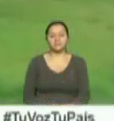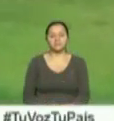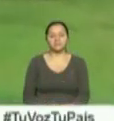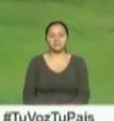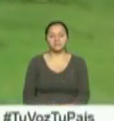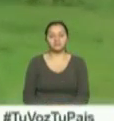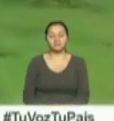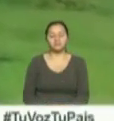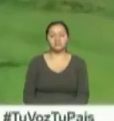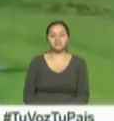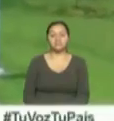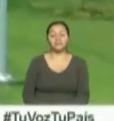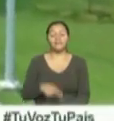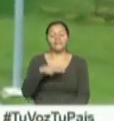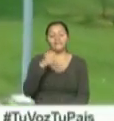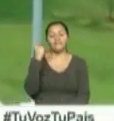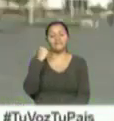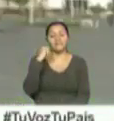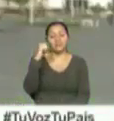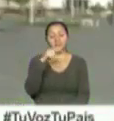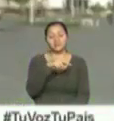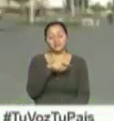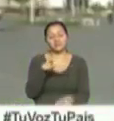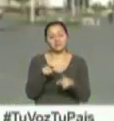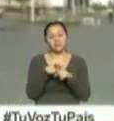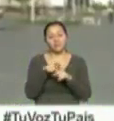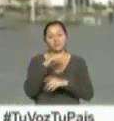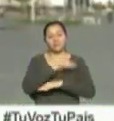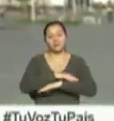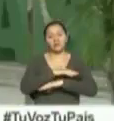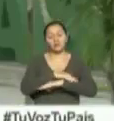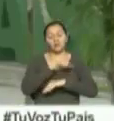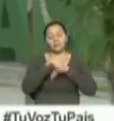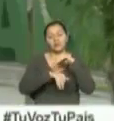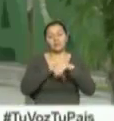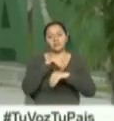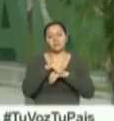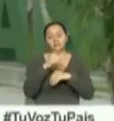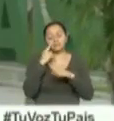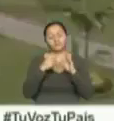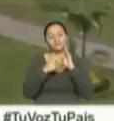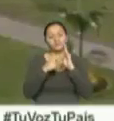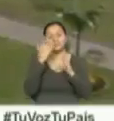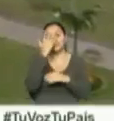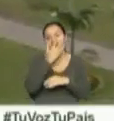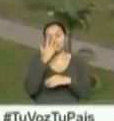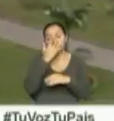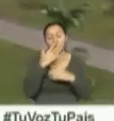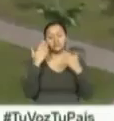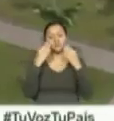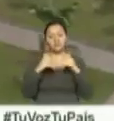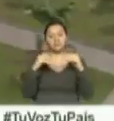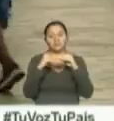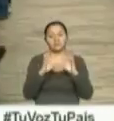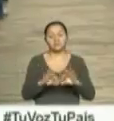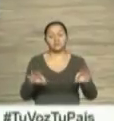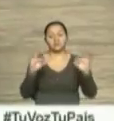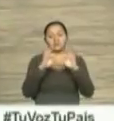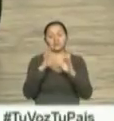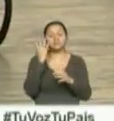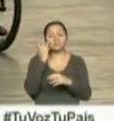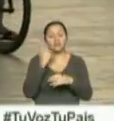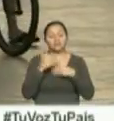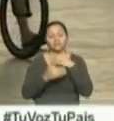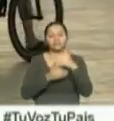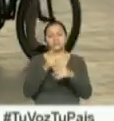El paseo Malecón de la playa Las Palmas es la mejor carta de presentación de Esmeraldas, una obra emblemática que a diario